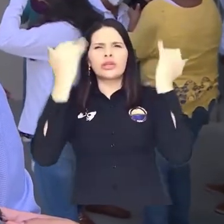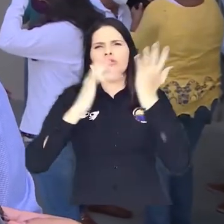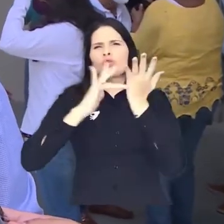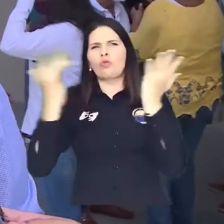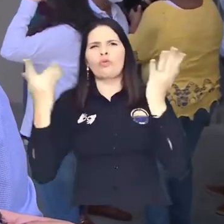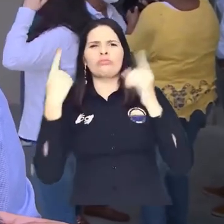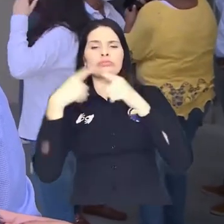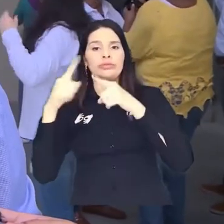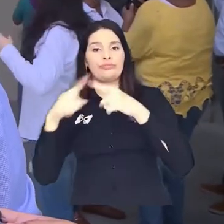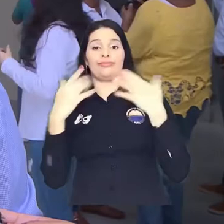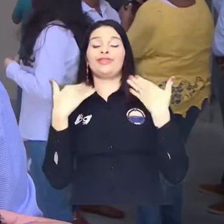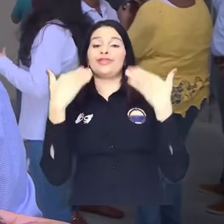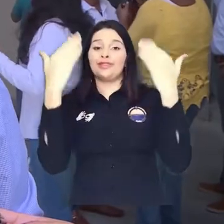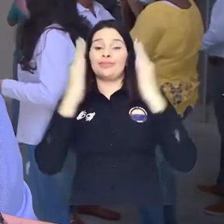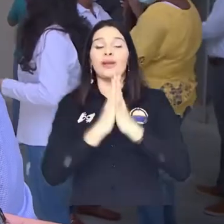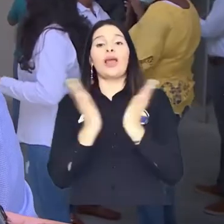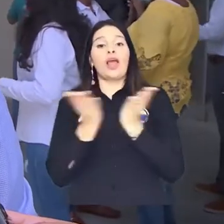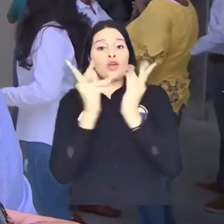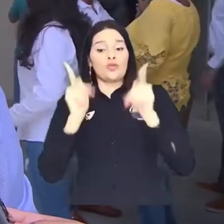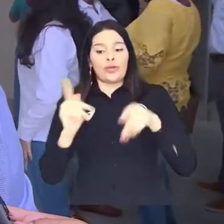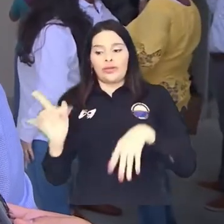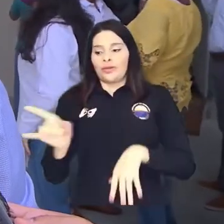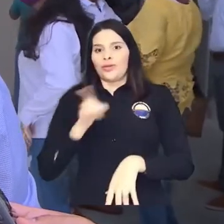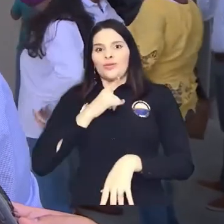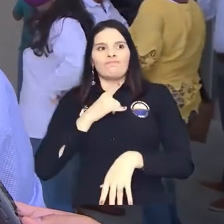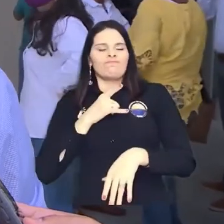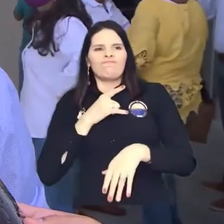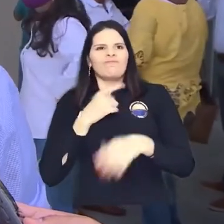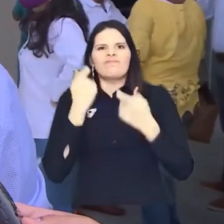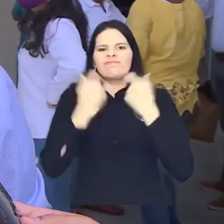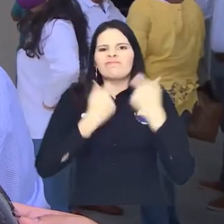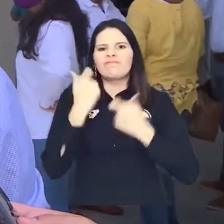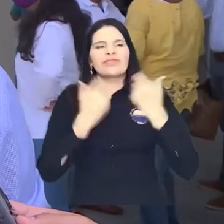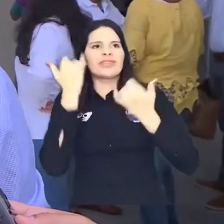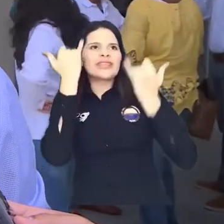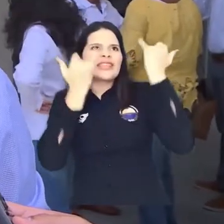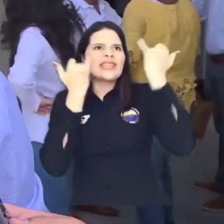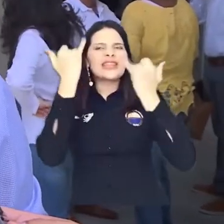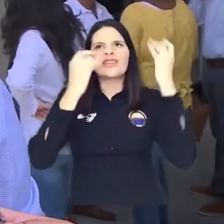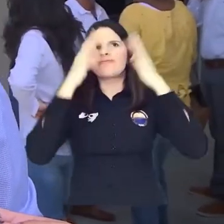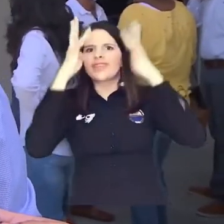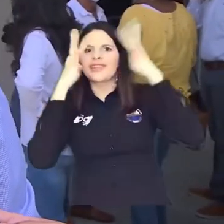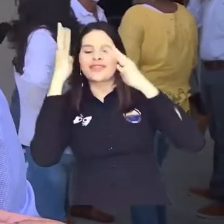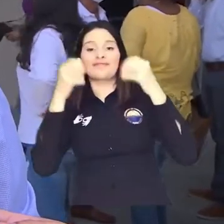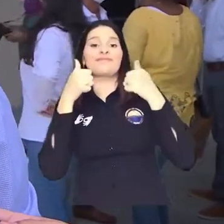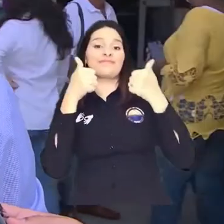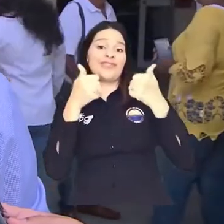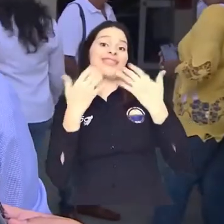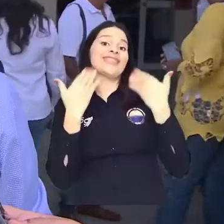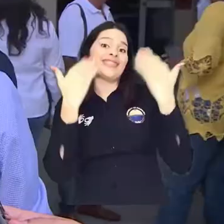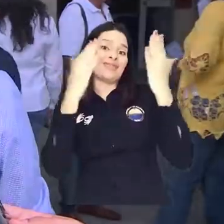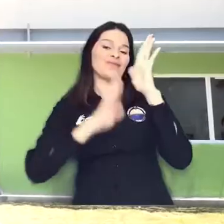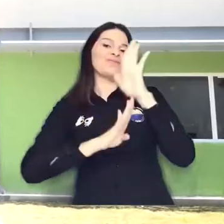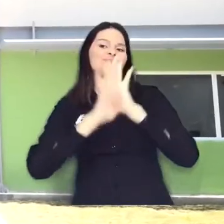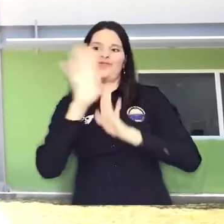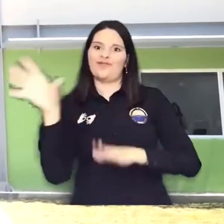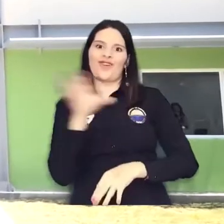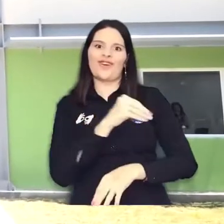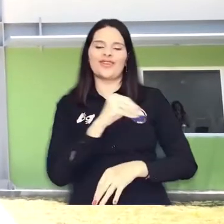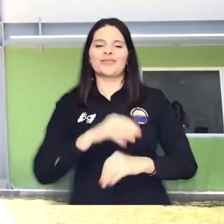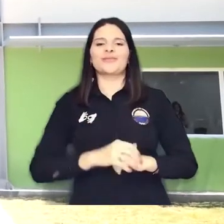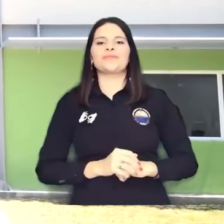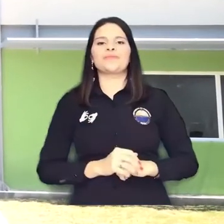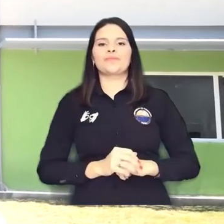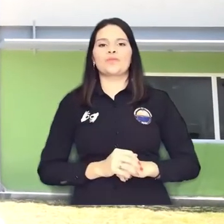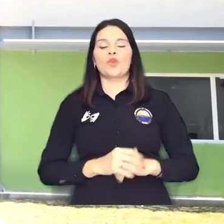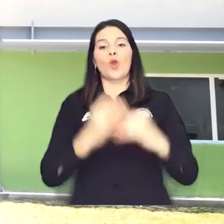motivará a los estudiantes a seguir haciendo desarrollo de emprendimientos que van a redundar pues en más beneficio para todos bueno hoy es